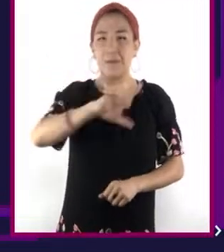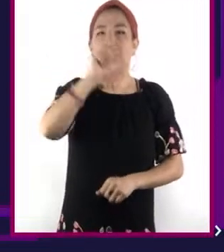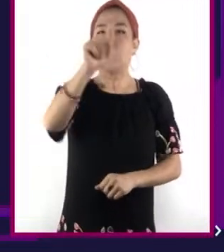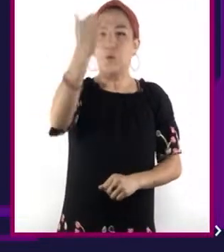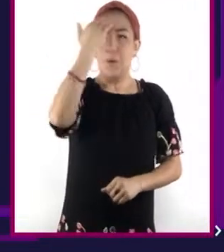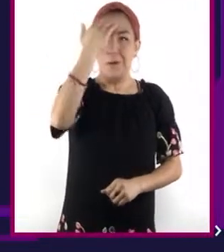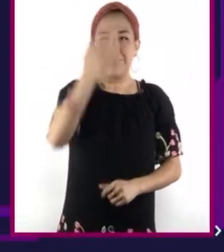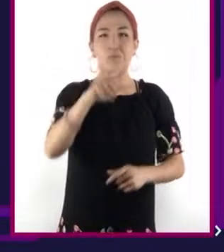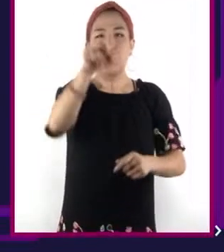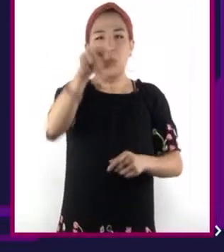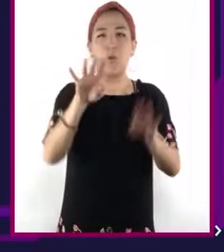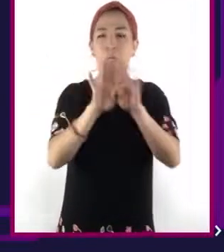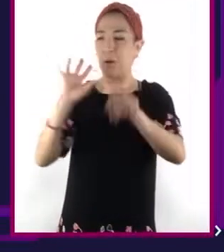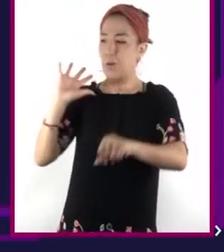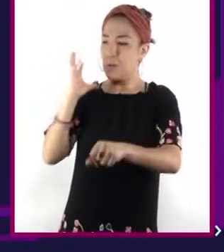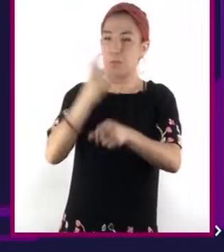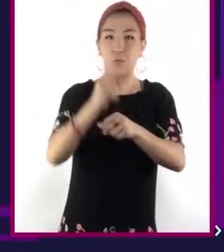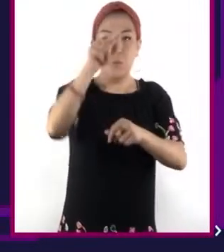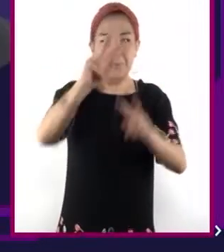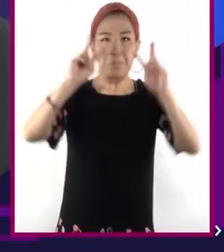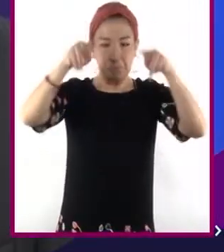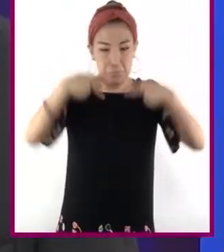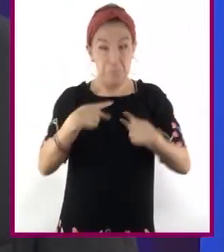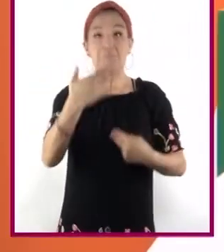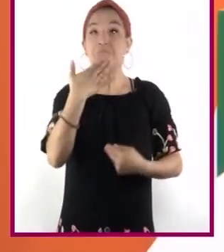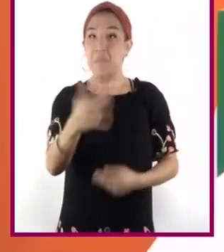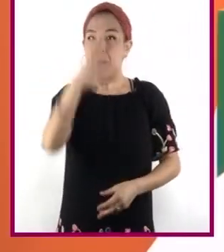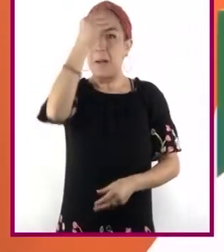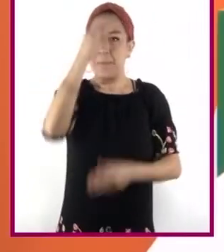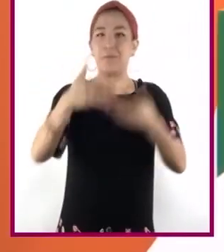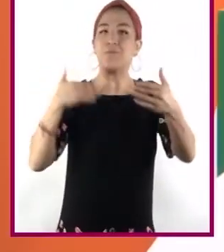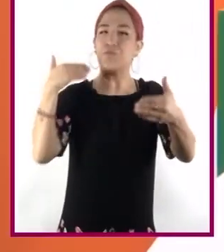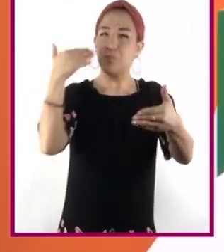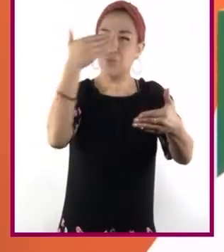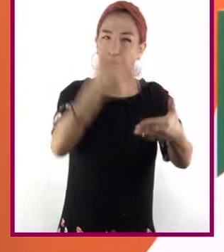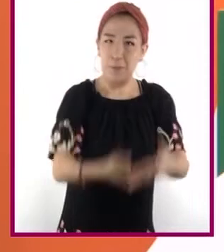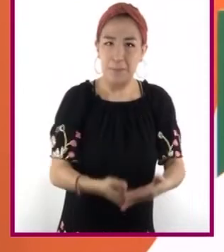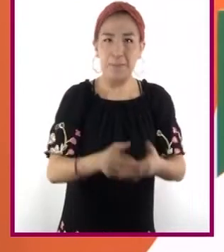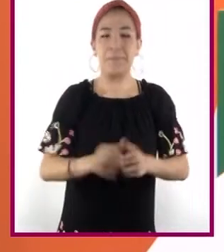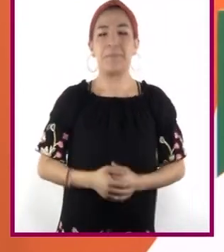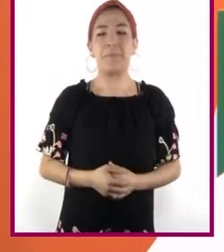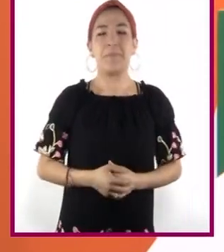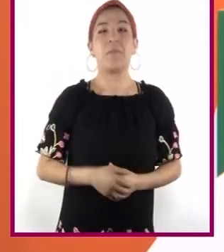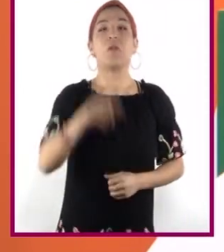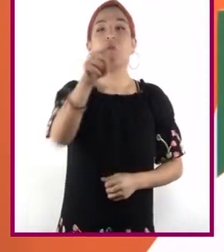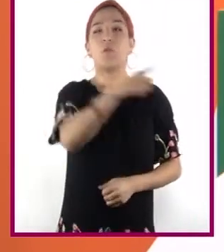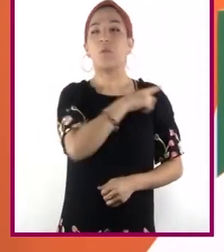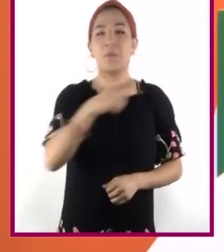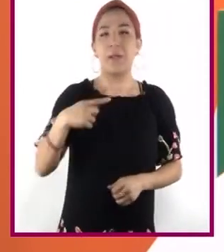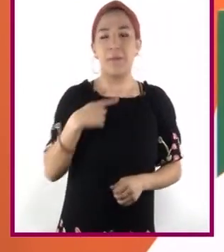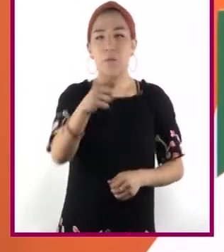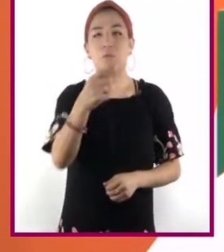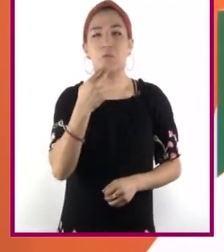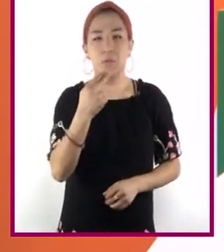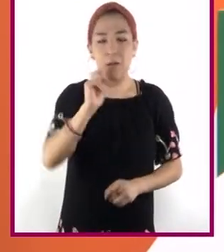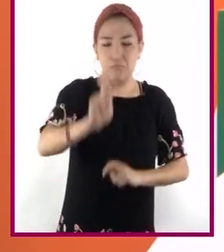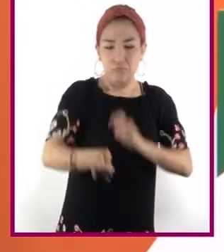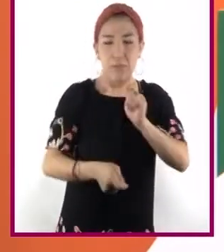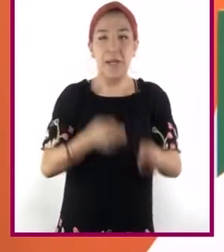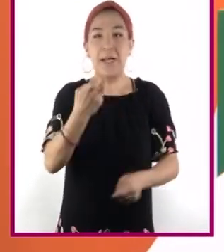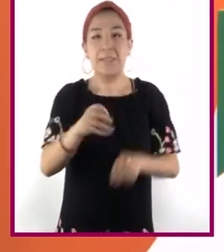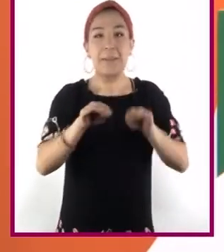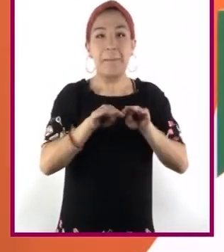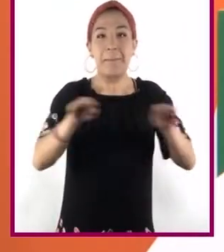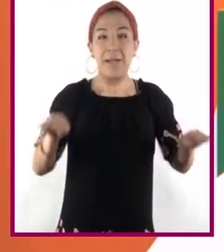cada aprendizaje esperado. Se considera como punto de partida usar e interpretar las medidas de